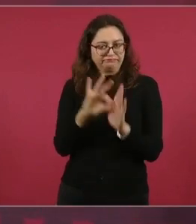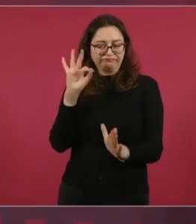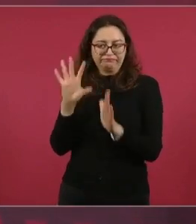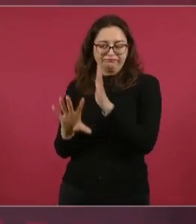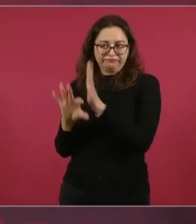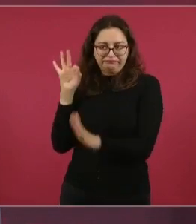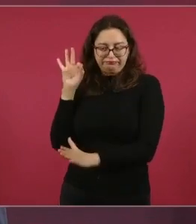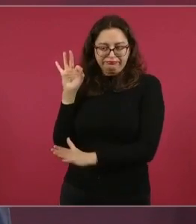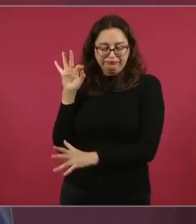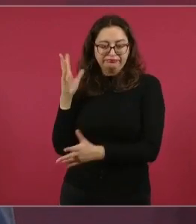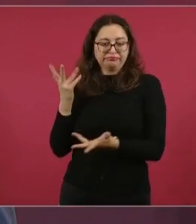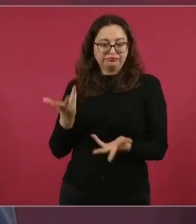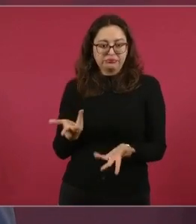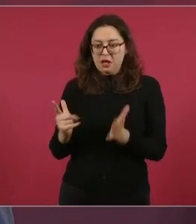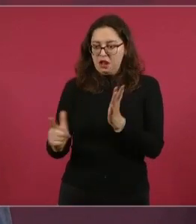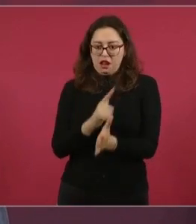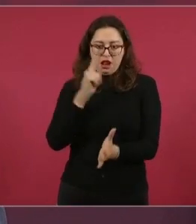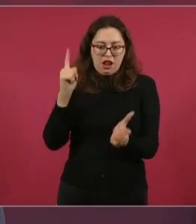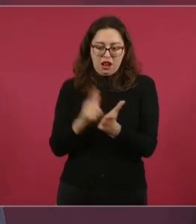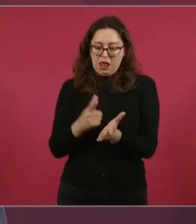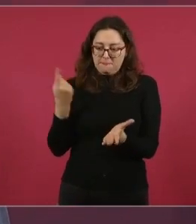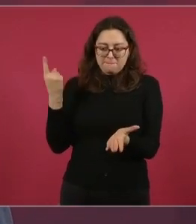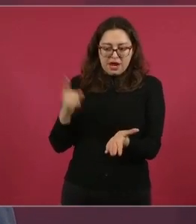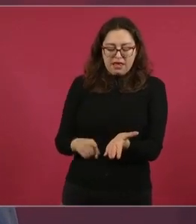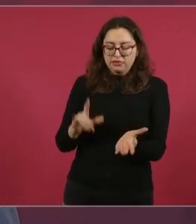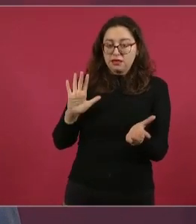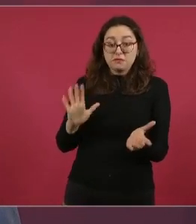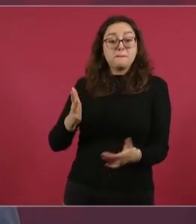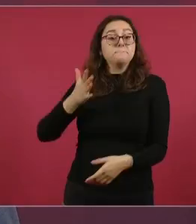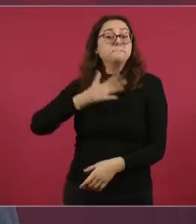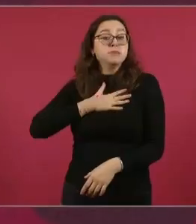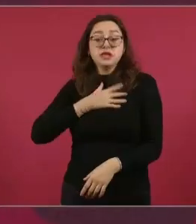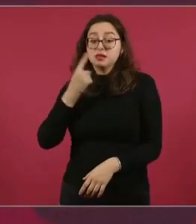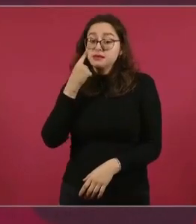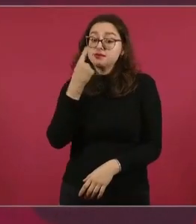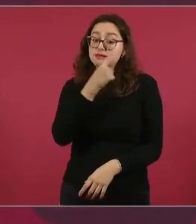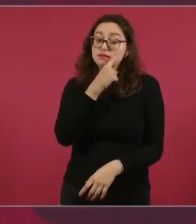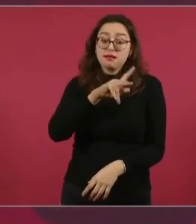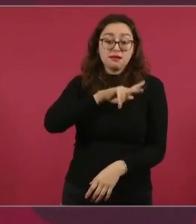se ejerce con absoluta libertad,